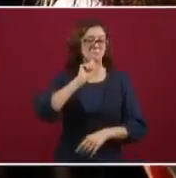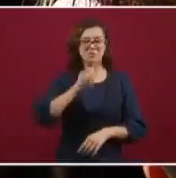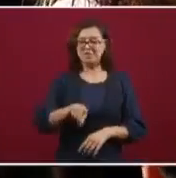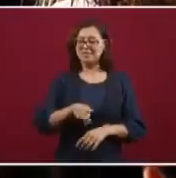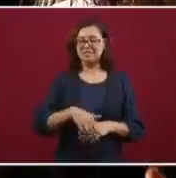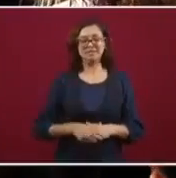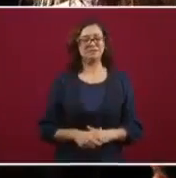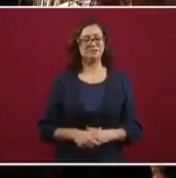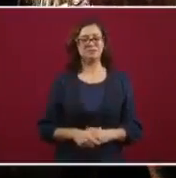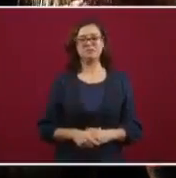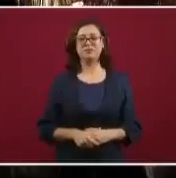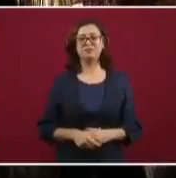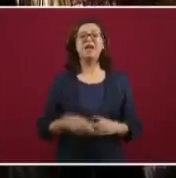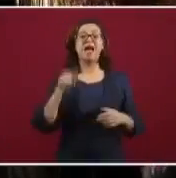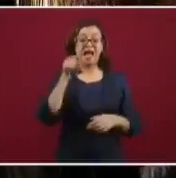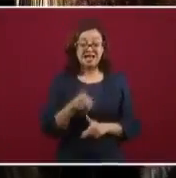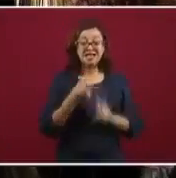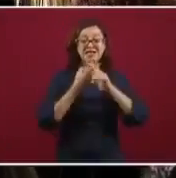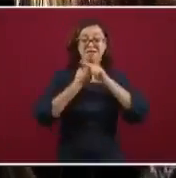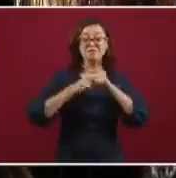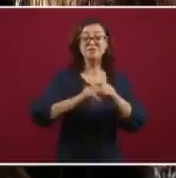De ahí viene lo de los fifís.